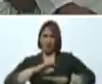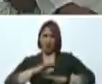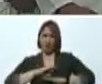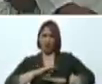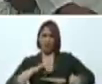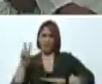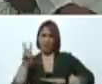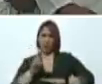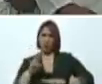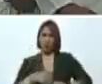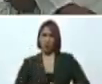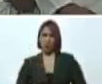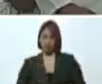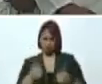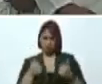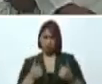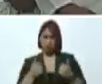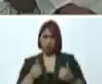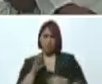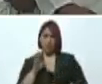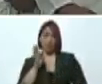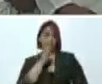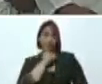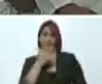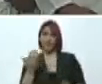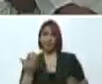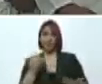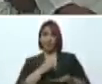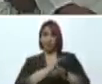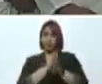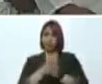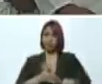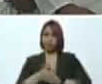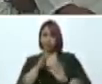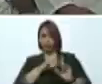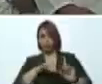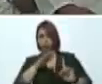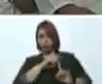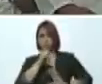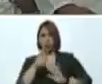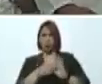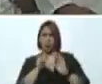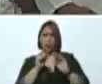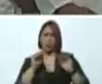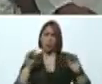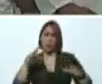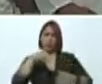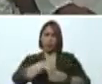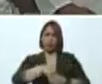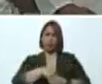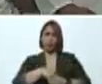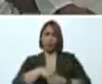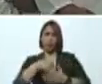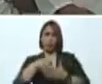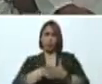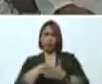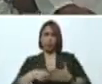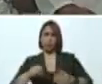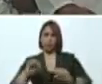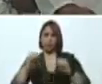fueron bien para el país no de destrucción conspiración llamados a invasión sanciones